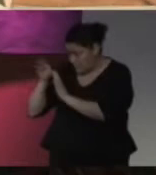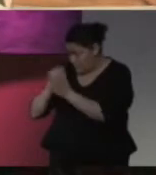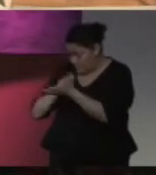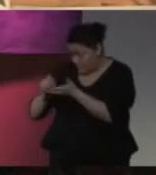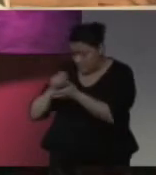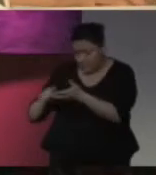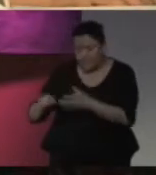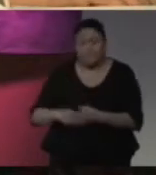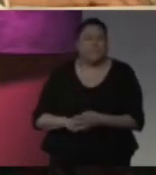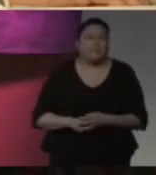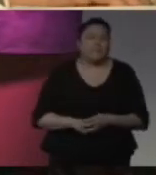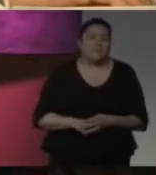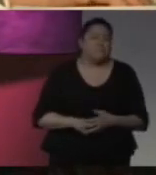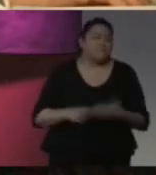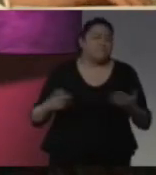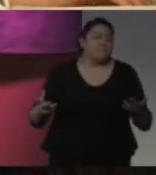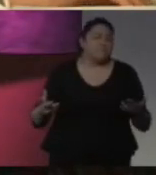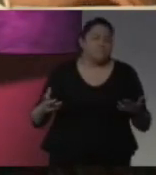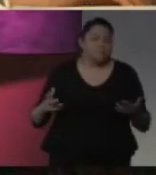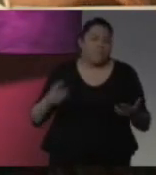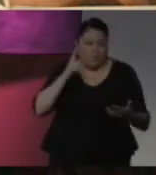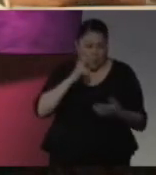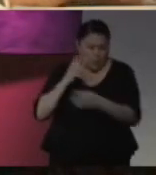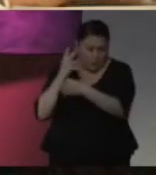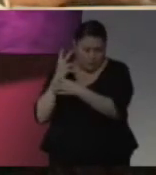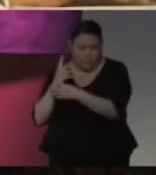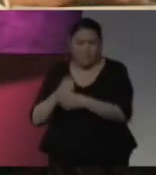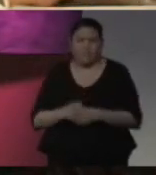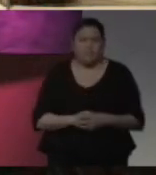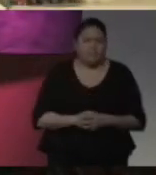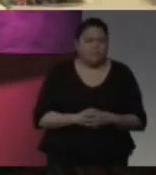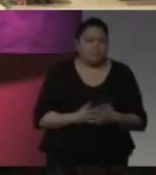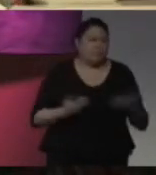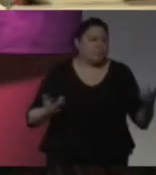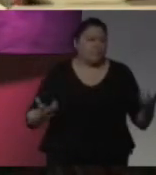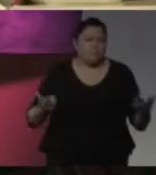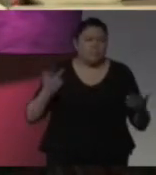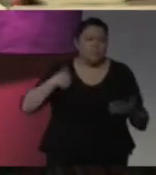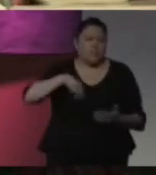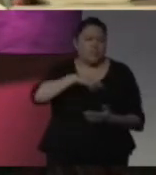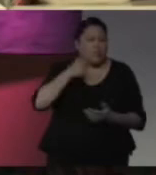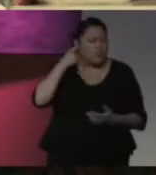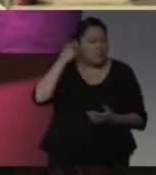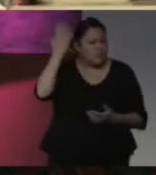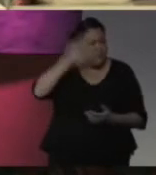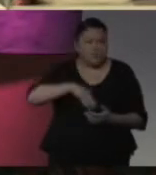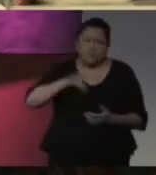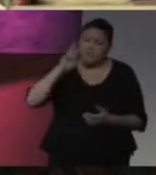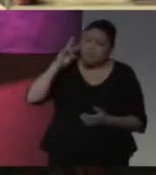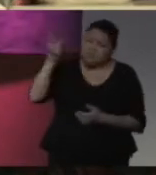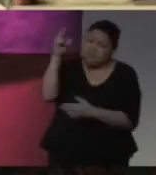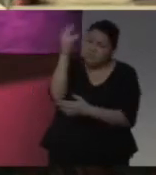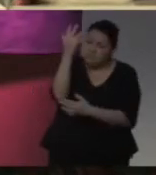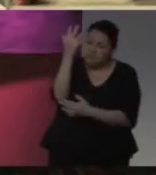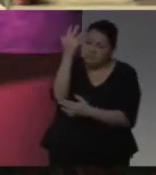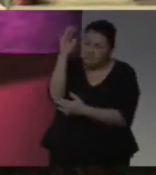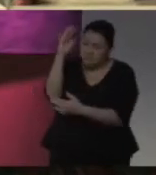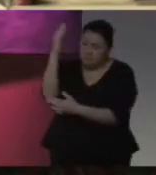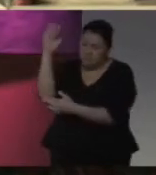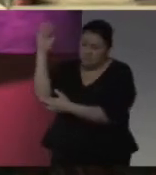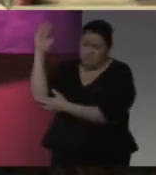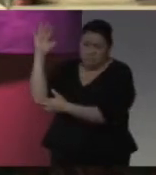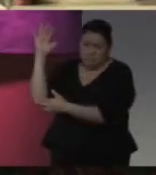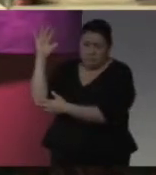Entonces, vemos, nos dice Erika, vemos, por ejemplo, esos árboles que están ahí y